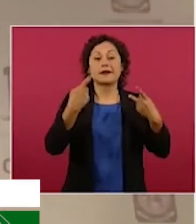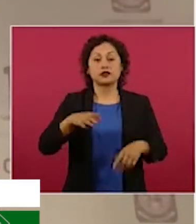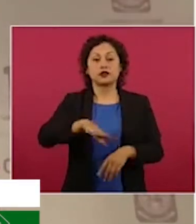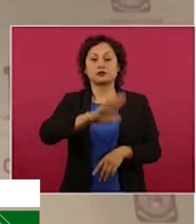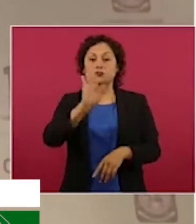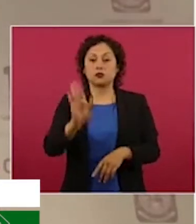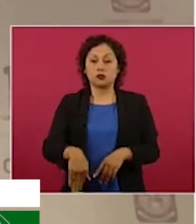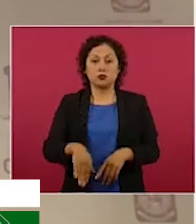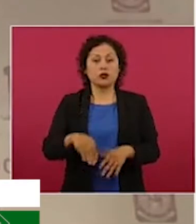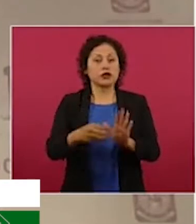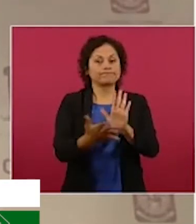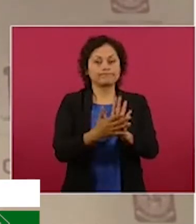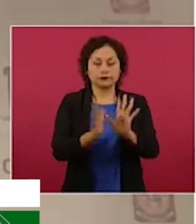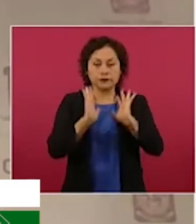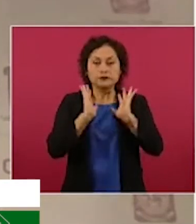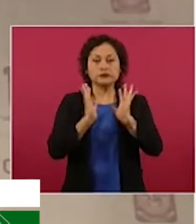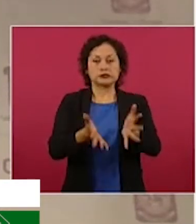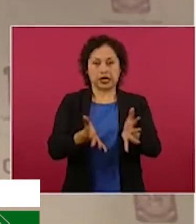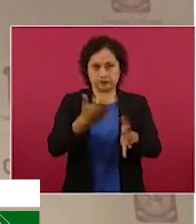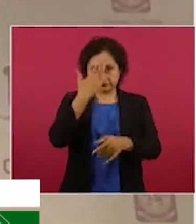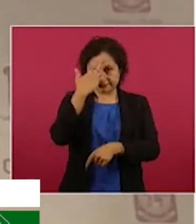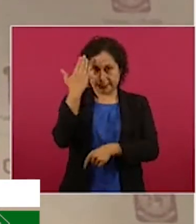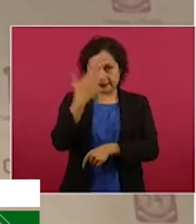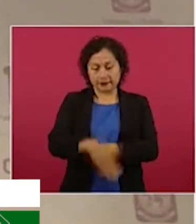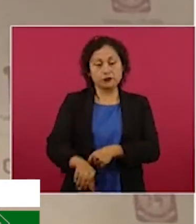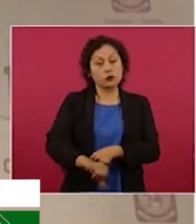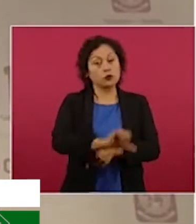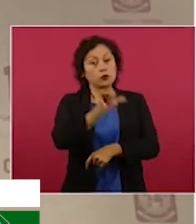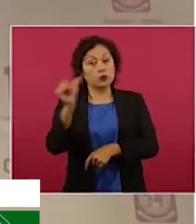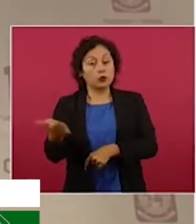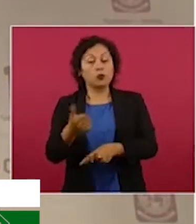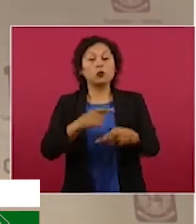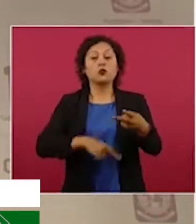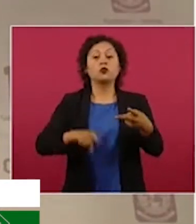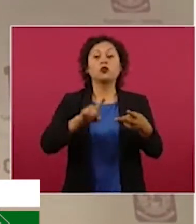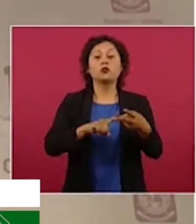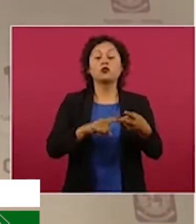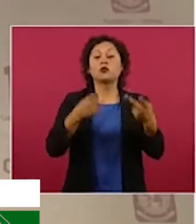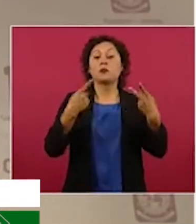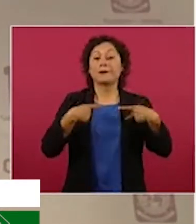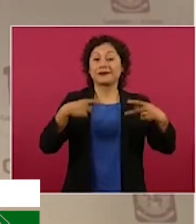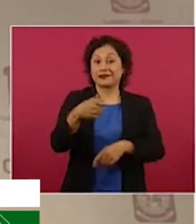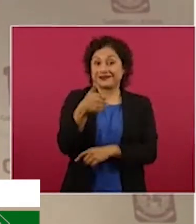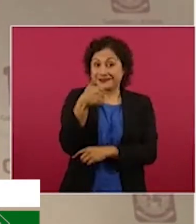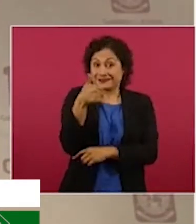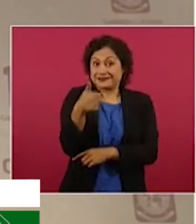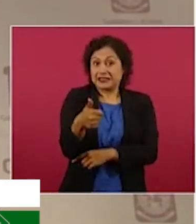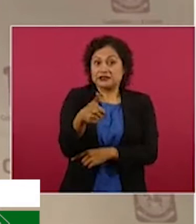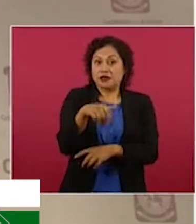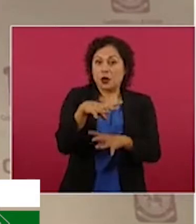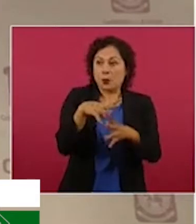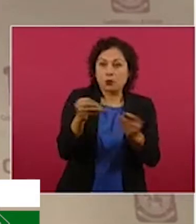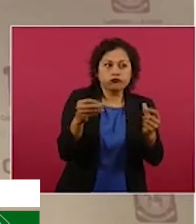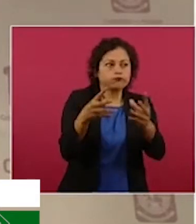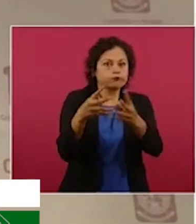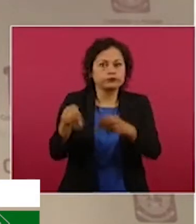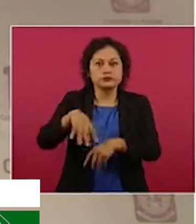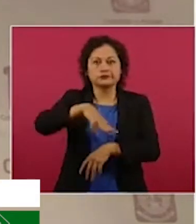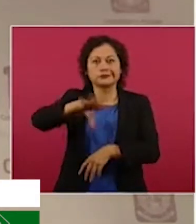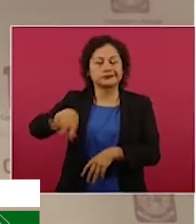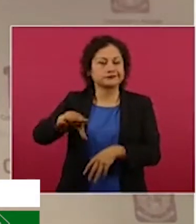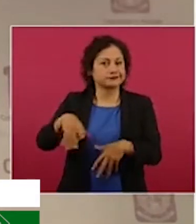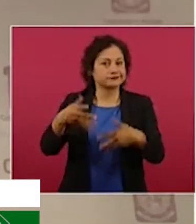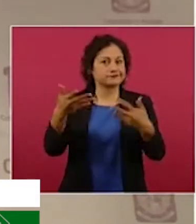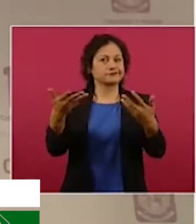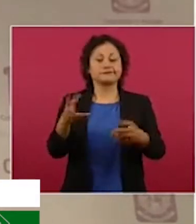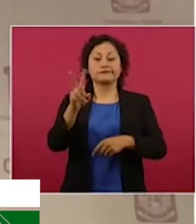confirmadas de manera legal. Y tenemos 6 personas todavía desaparecidas. El número se reduce porque ya